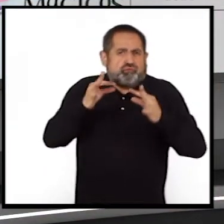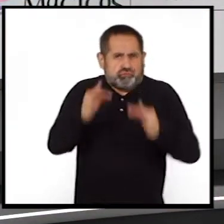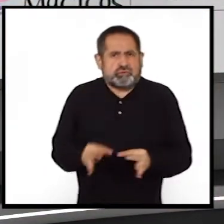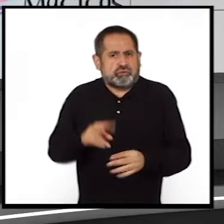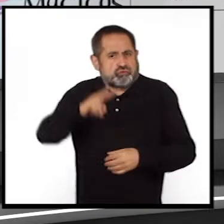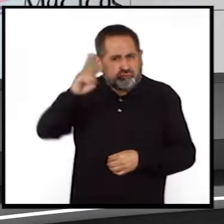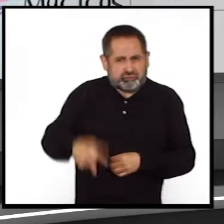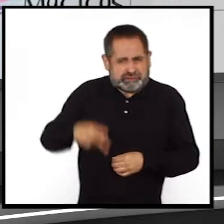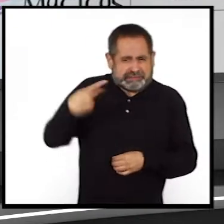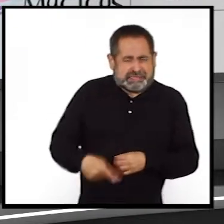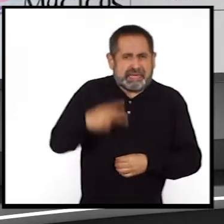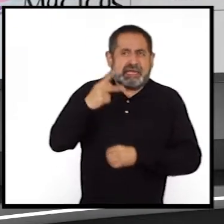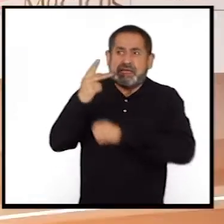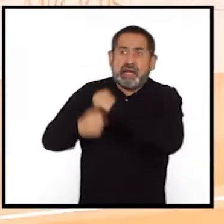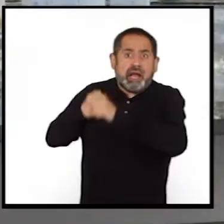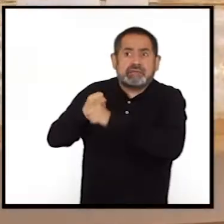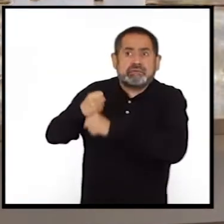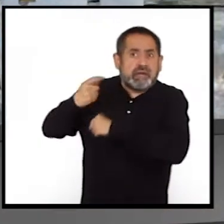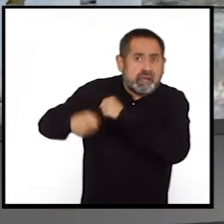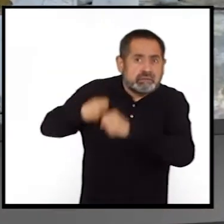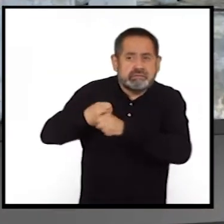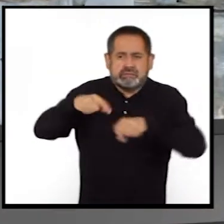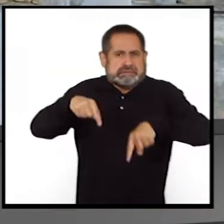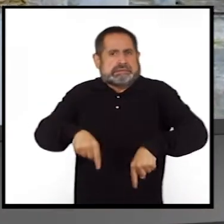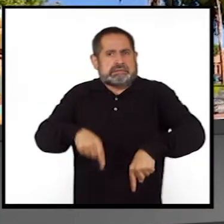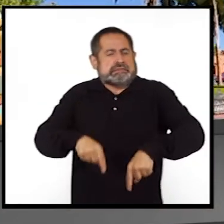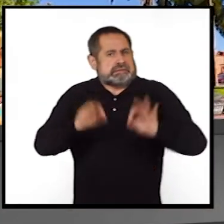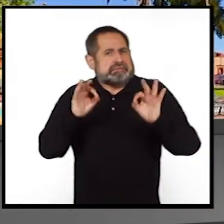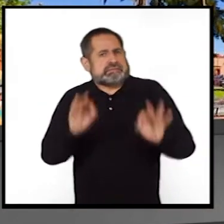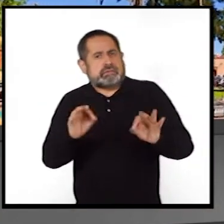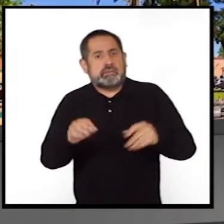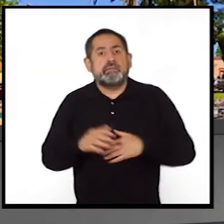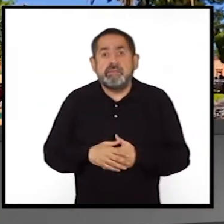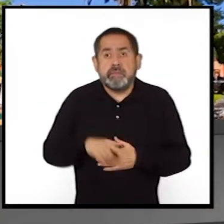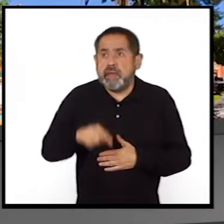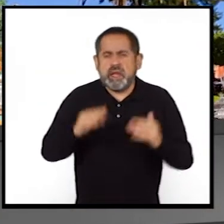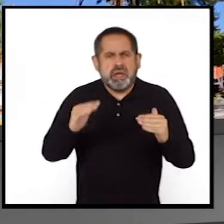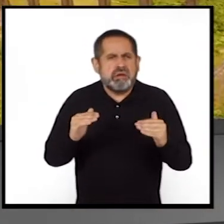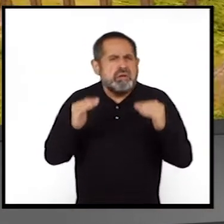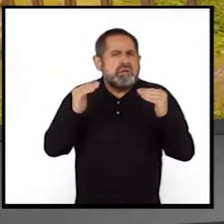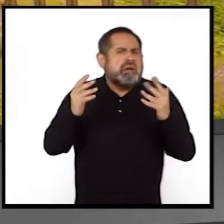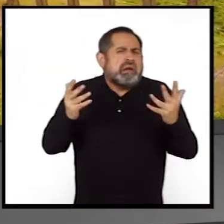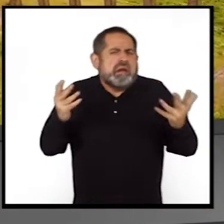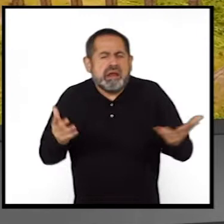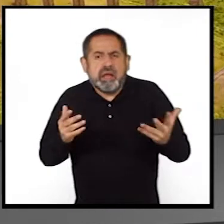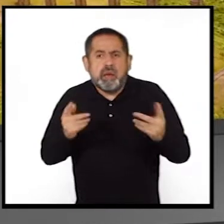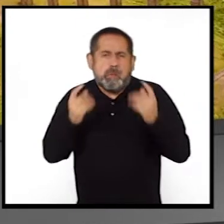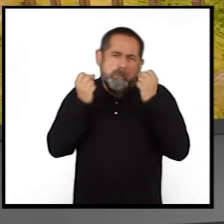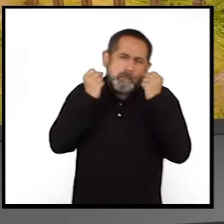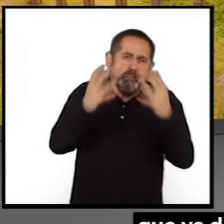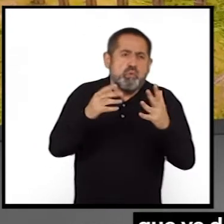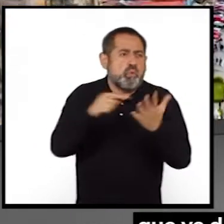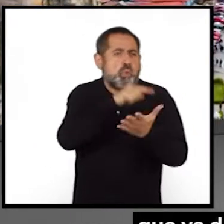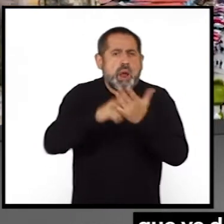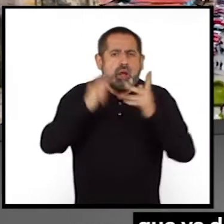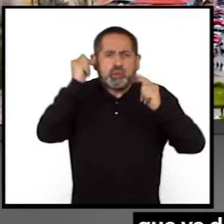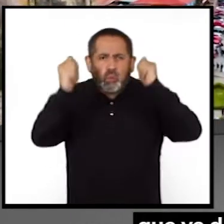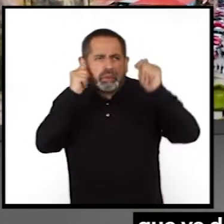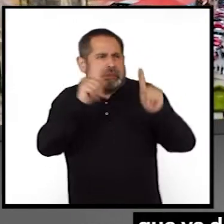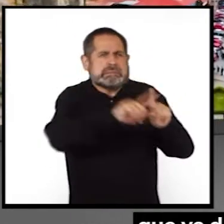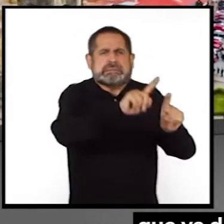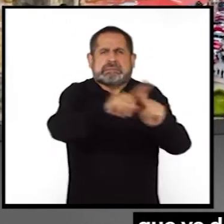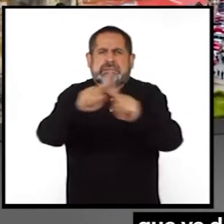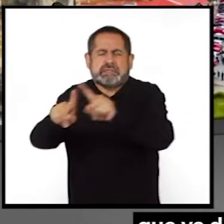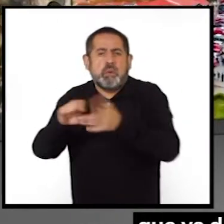sede bienal de este magno evento. Este tipo de acciones enaltecen nuestra vasta oferta turística que va desde